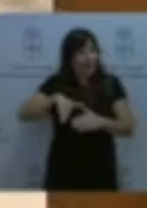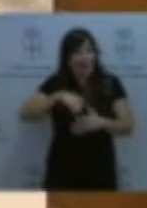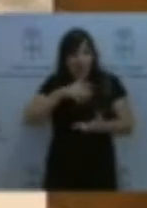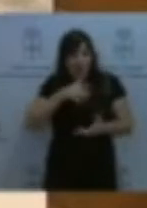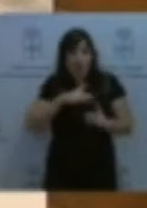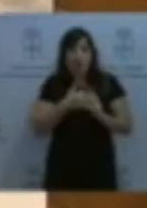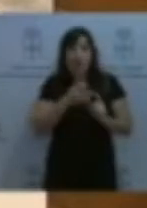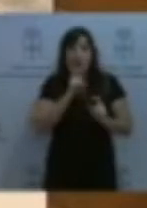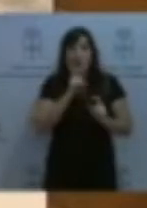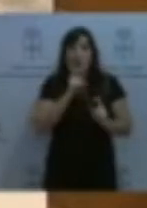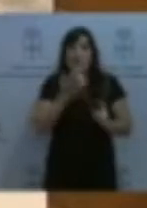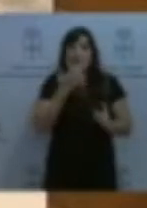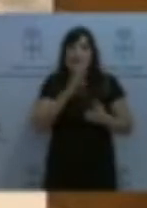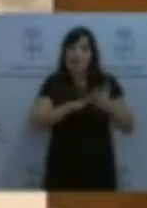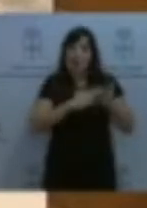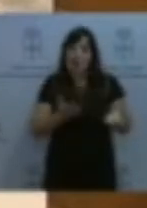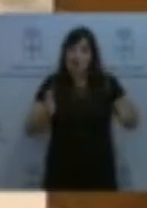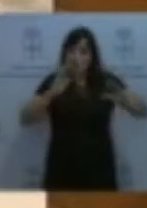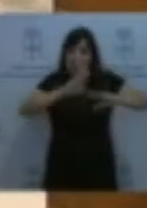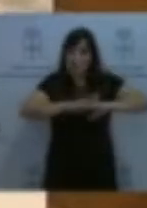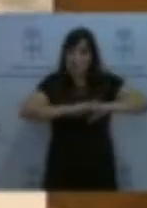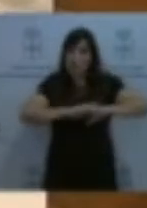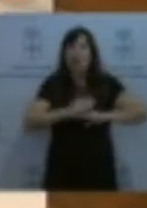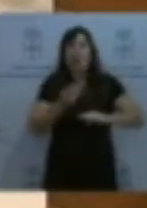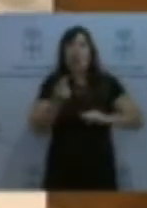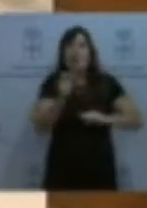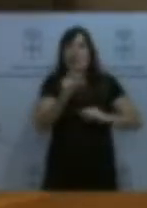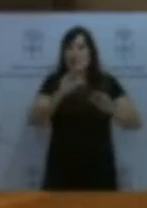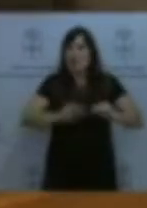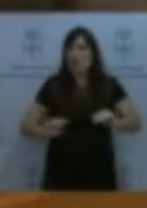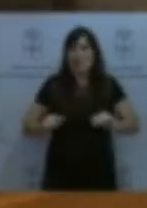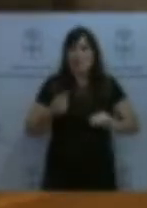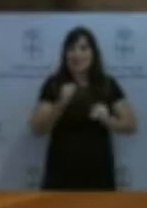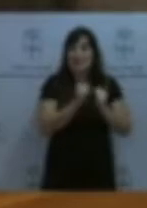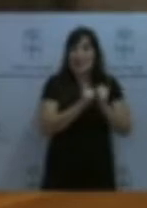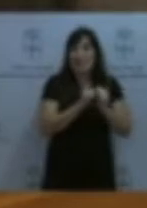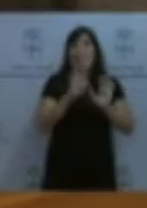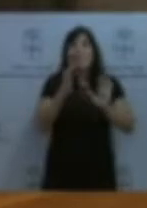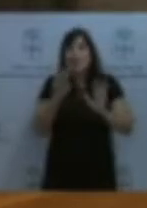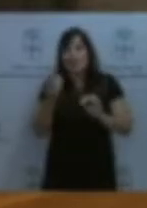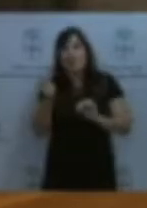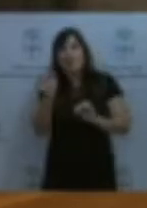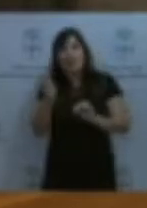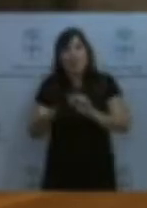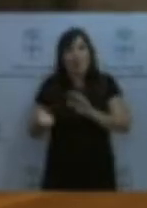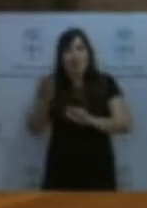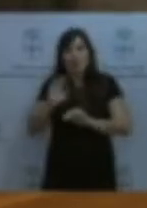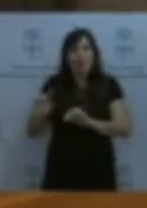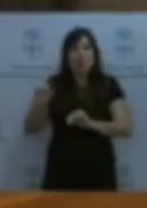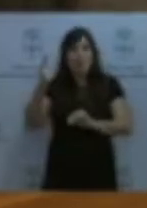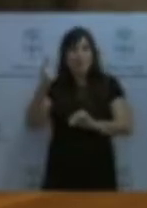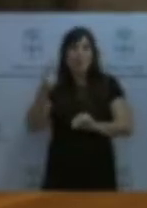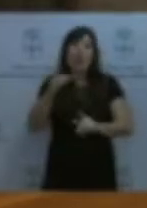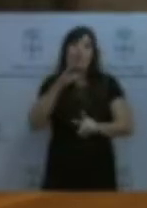los precios más altos están siendo marcados por la tecnología hidráulica o hidráulica de bombeo, lo cual no parece que tenga un sentido muy